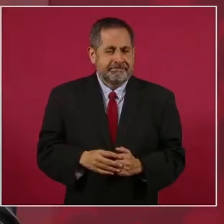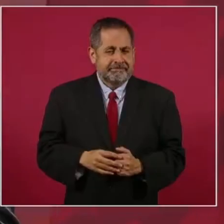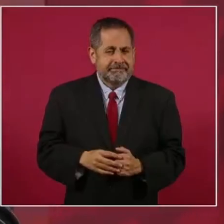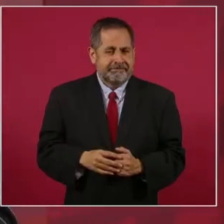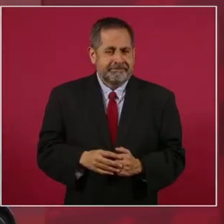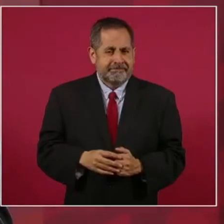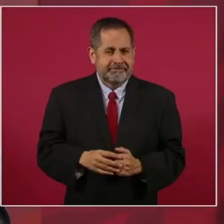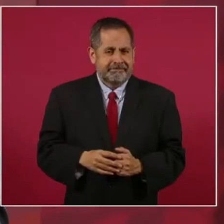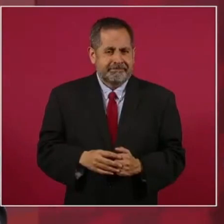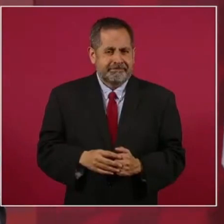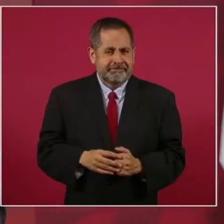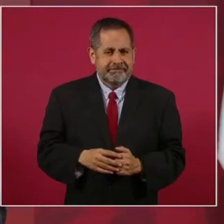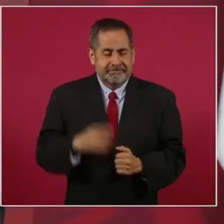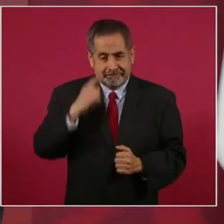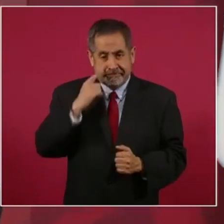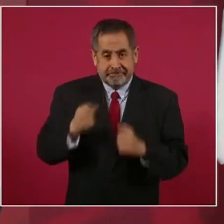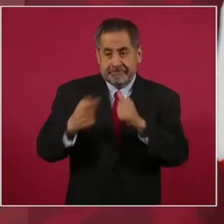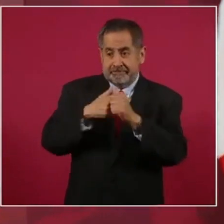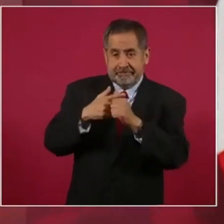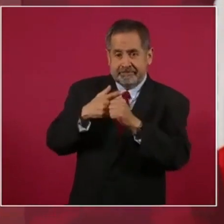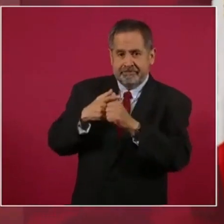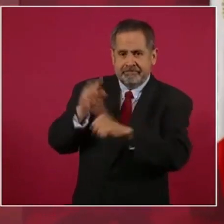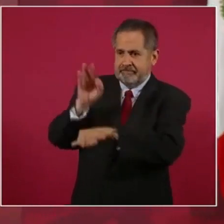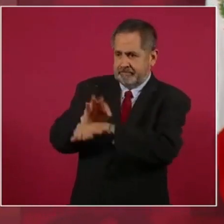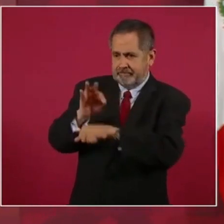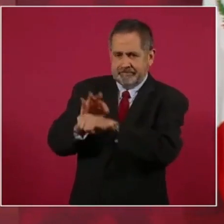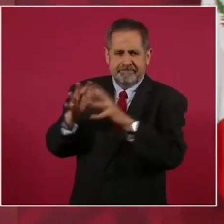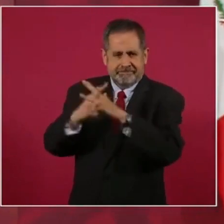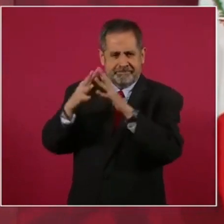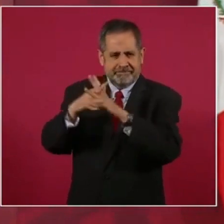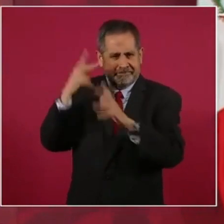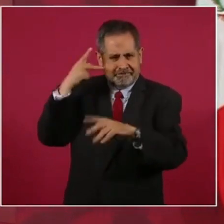pues como 20 años después.